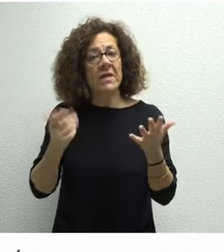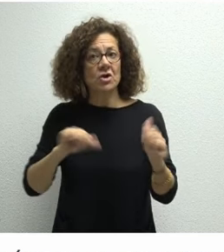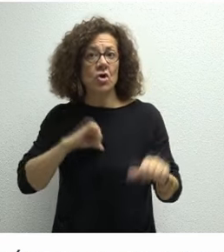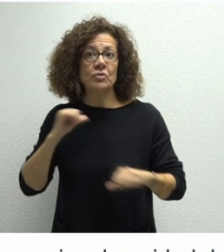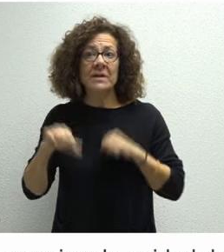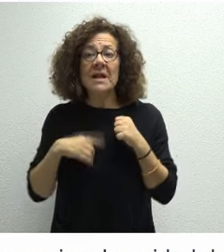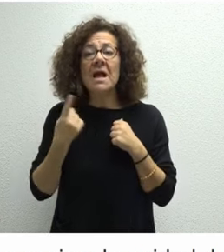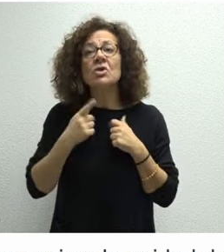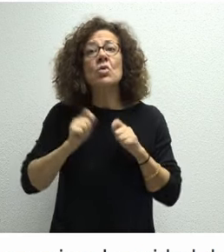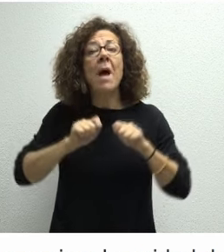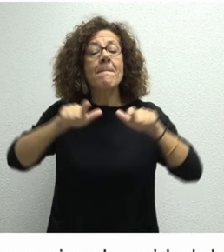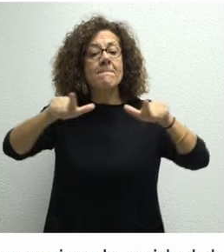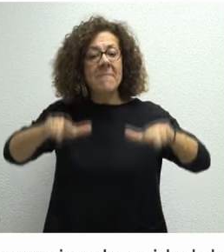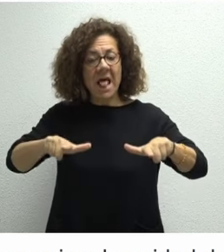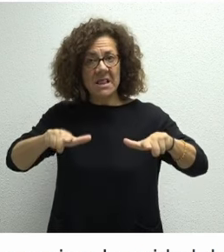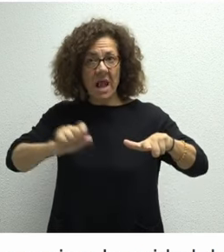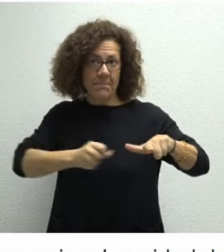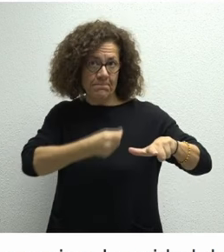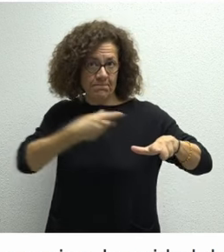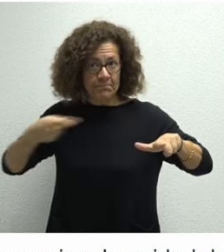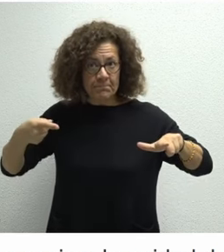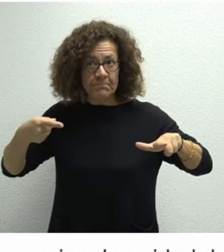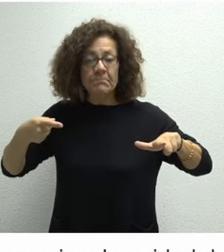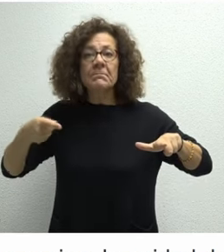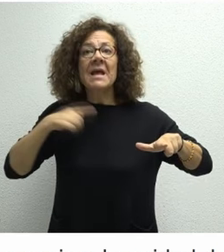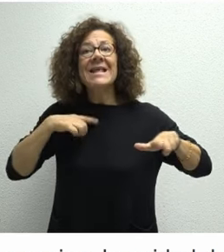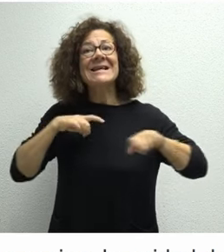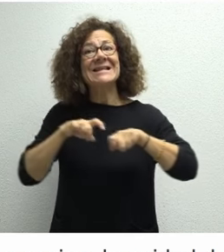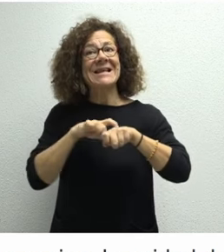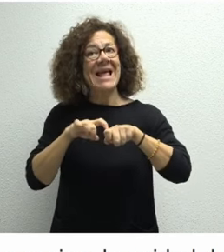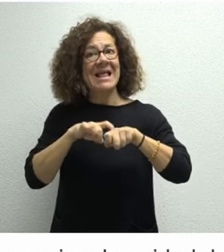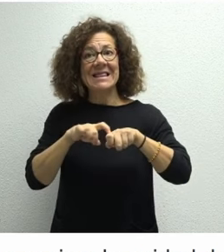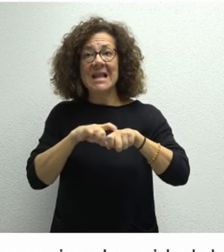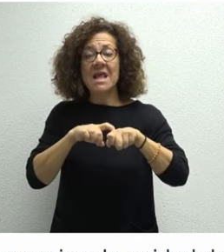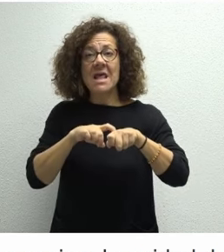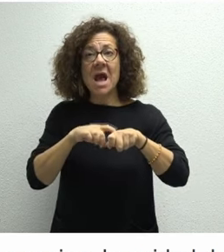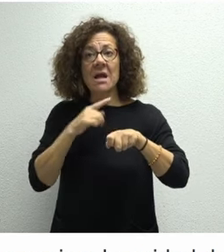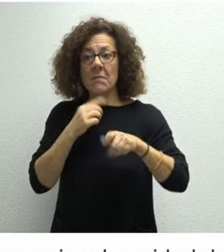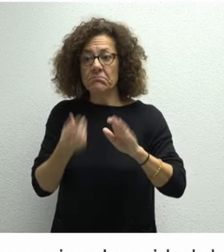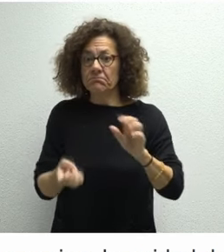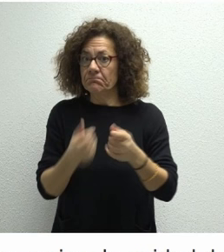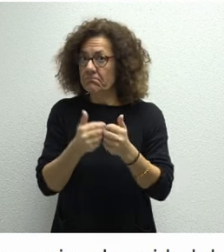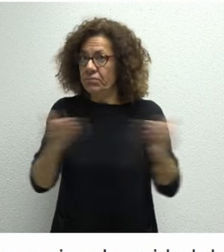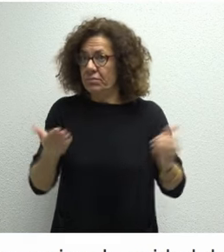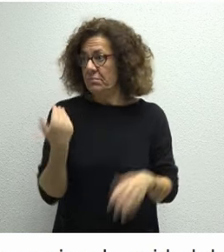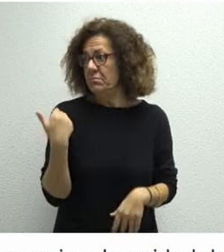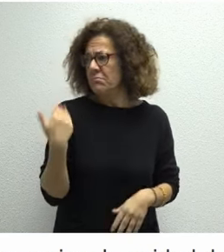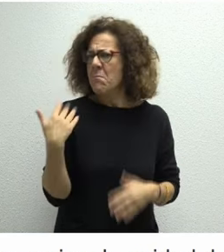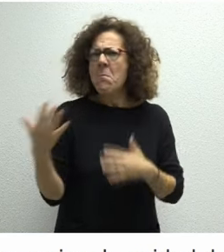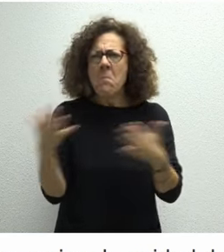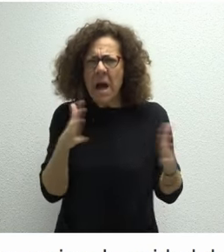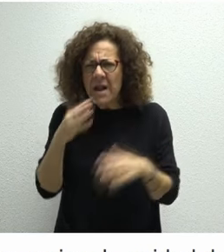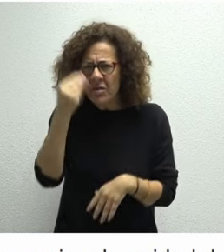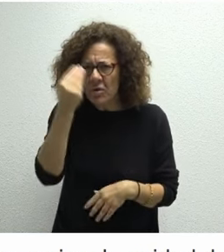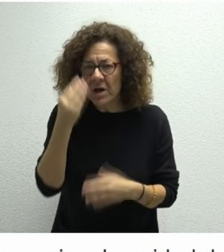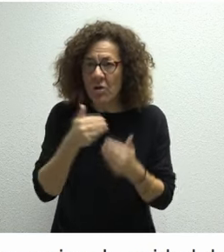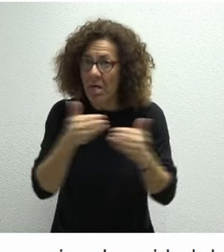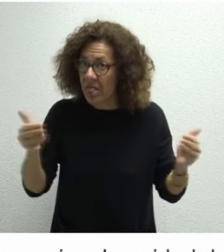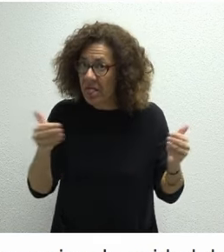una planta de de psiquiatría que se ha estrenado recientemente en marzo creo que fue no